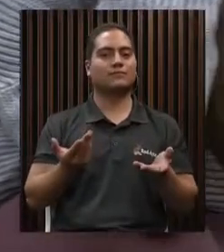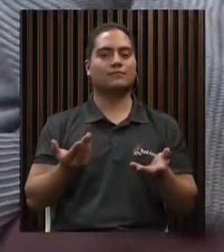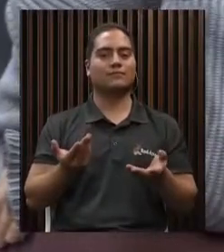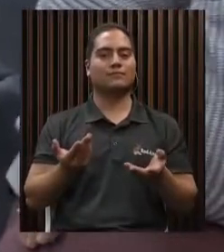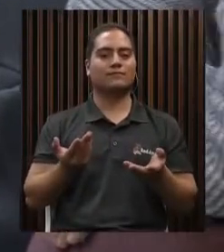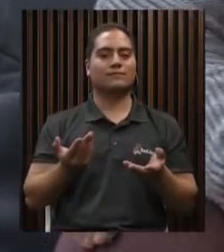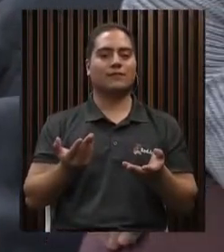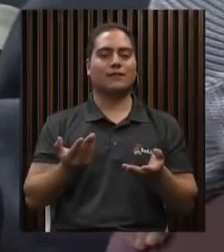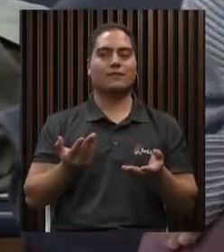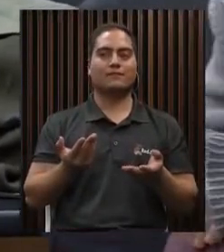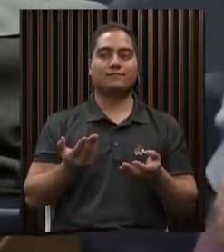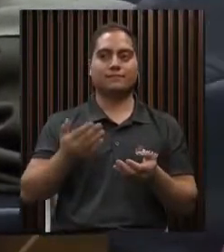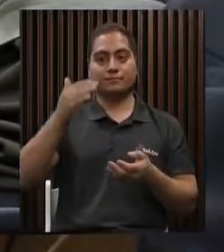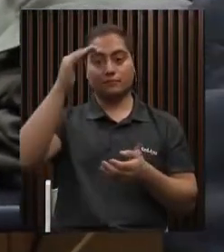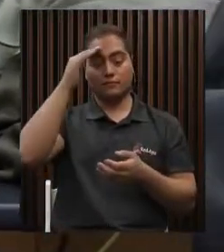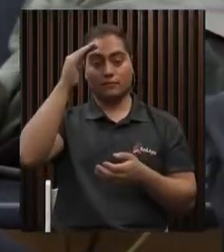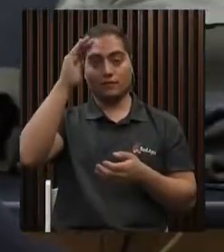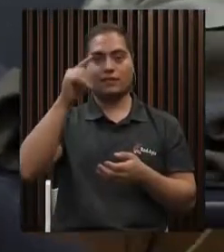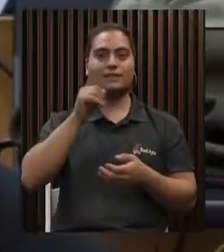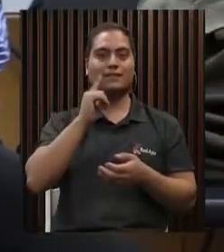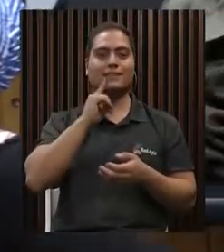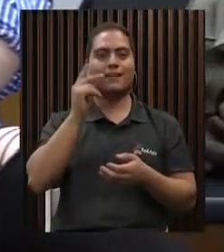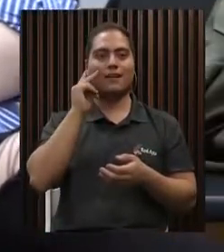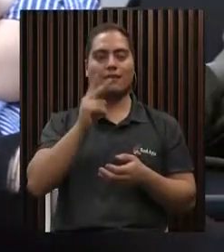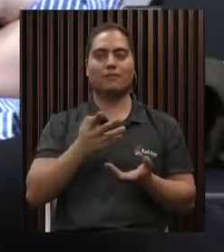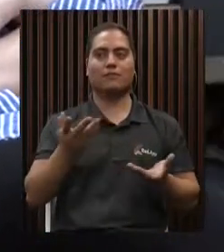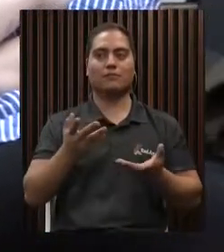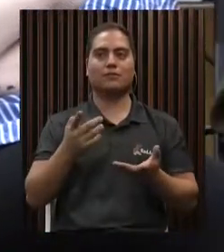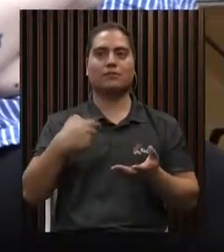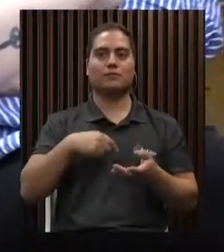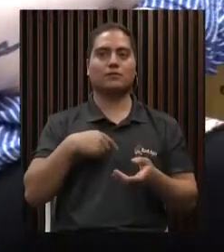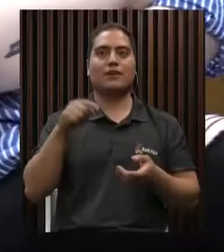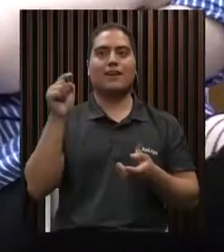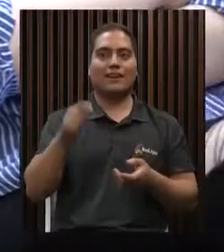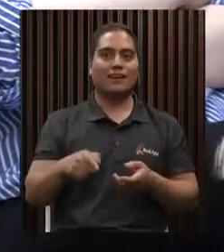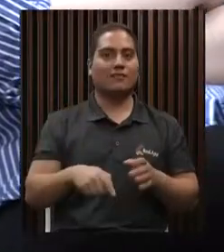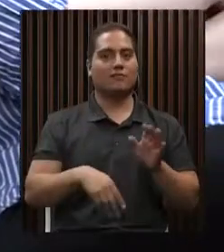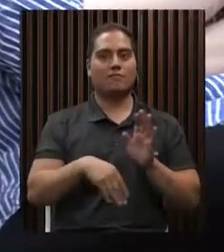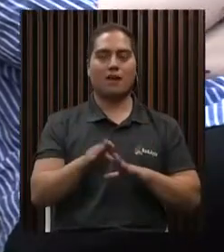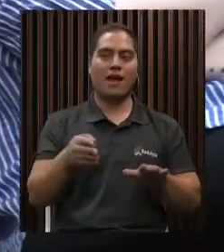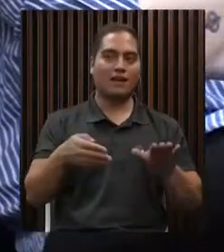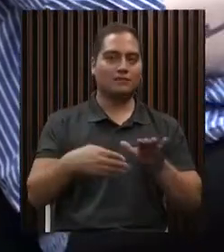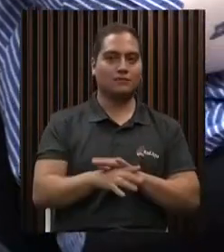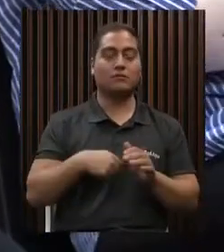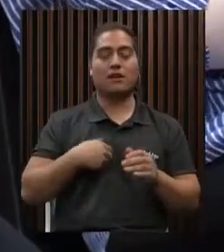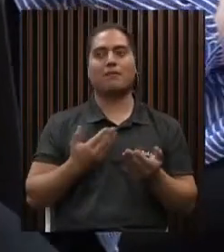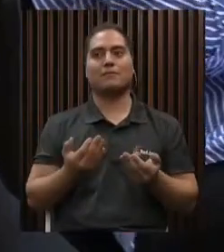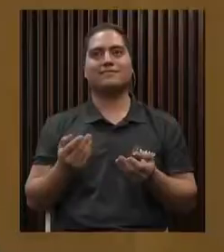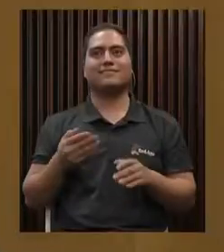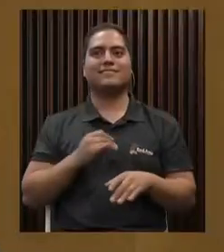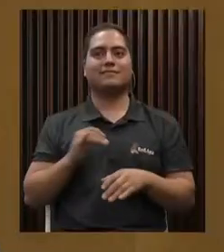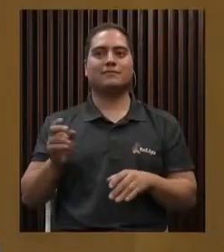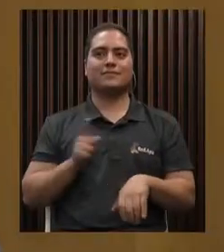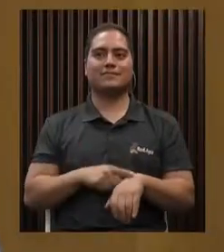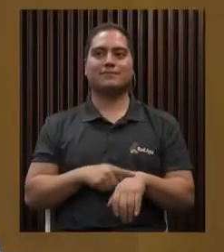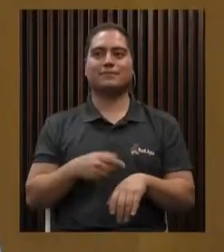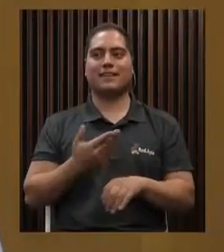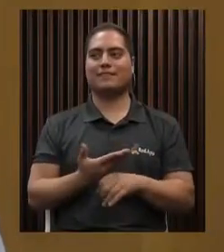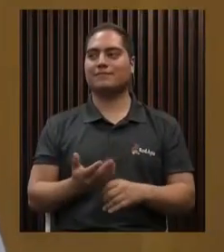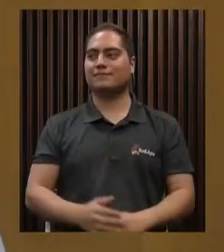tenían que ver con la posibilidad de cómo hacer todo esto más accesible. Y espero que tengamos tiempo más adelante de hablar sobre este